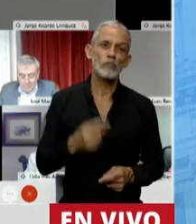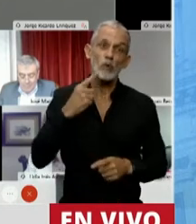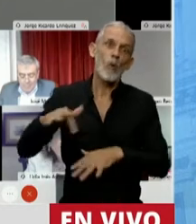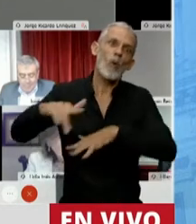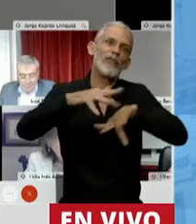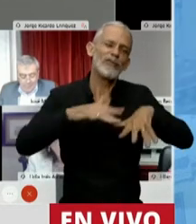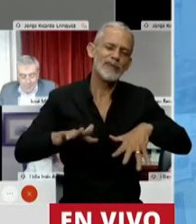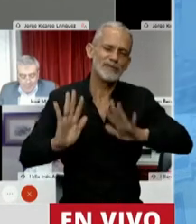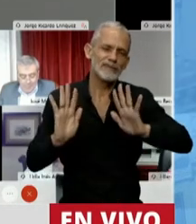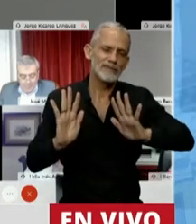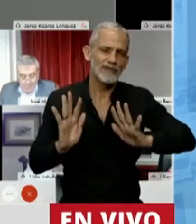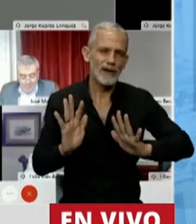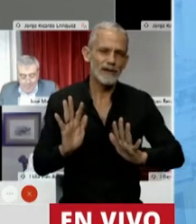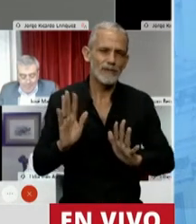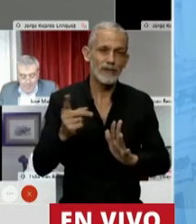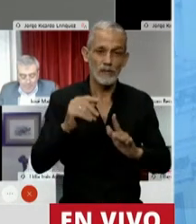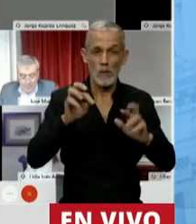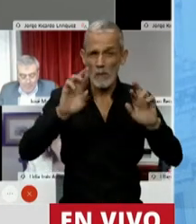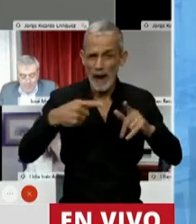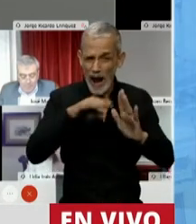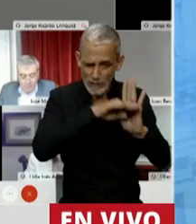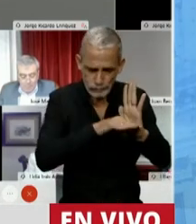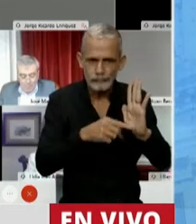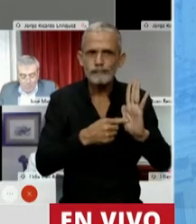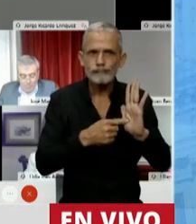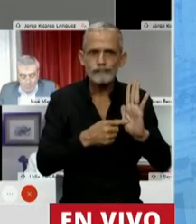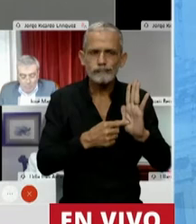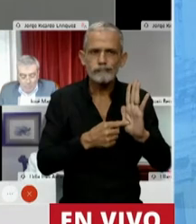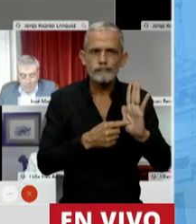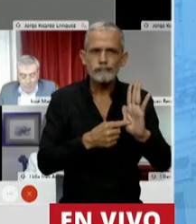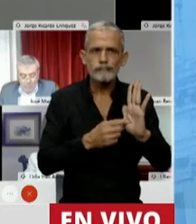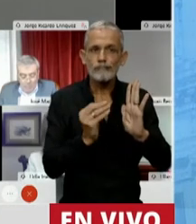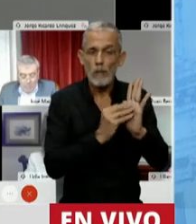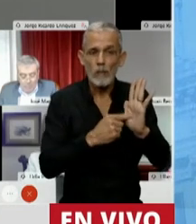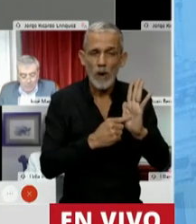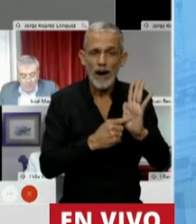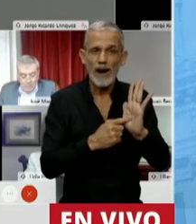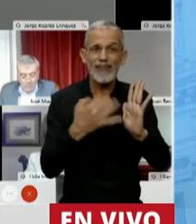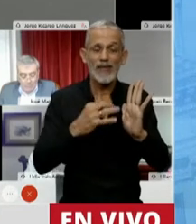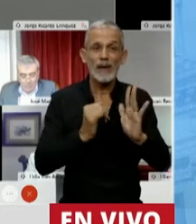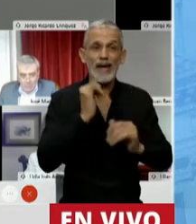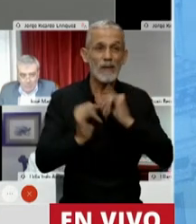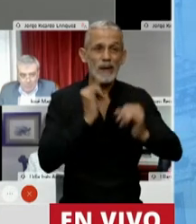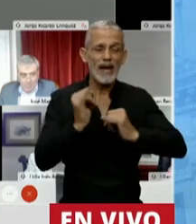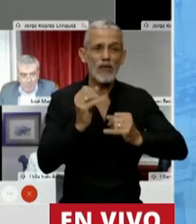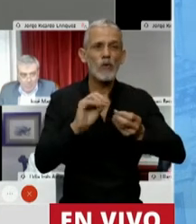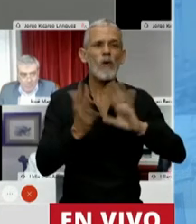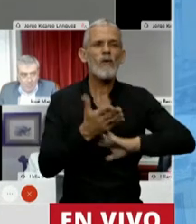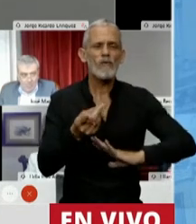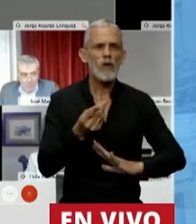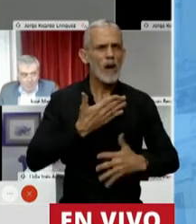se aplican cuestiones en un proyecto que fue explicado